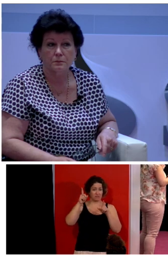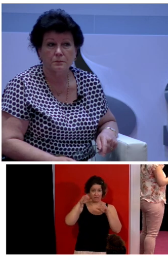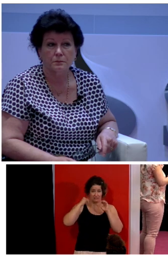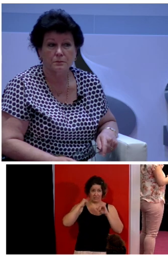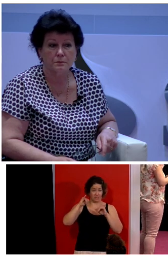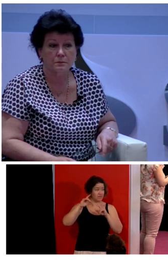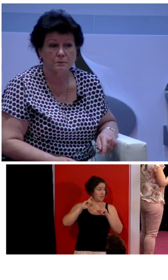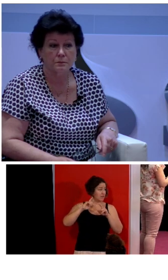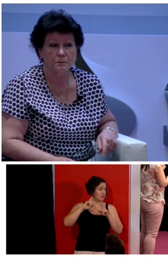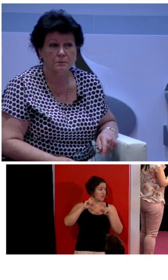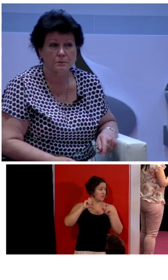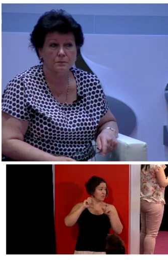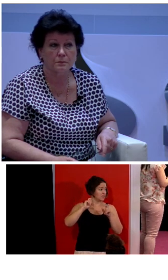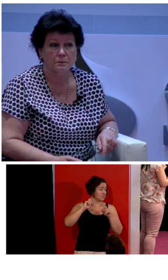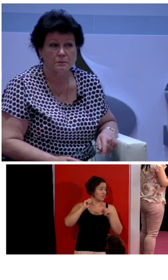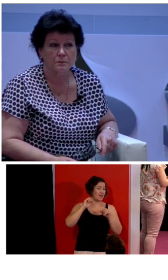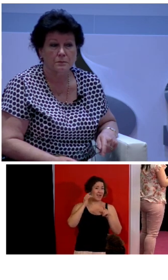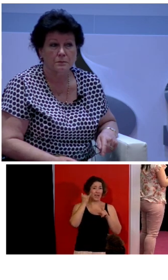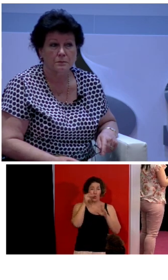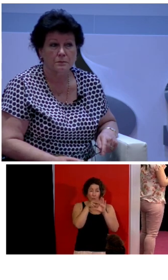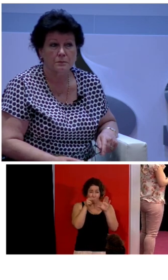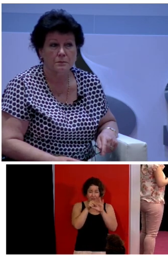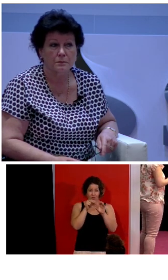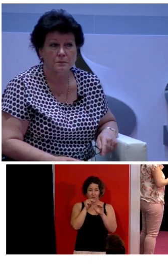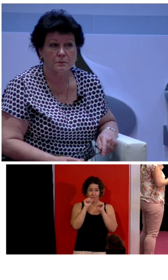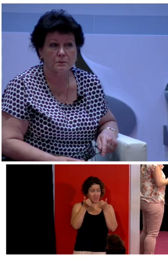Darle a reproducir. Es que hay un pequeño vídeo al inicio.